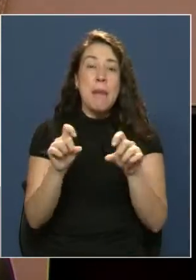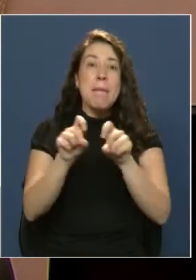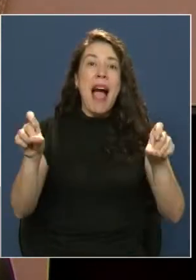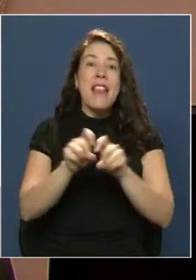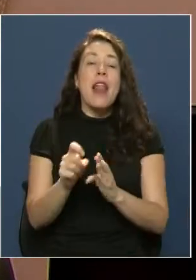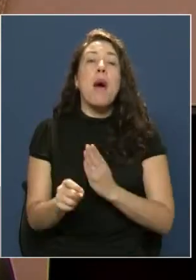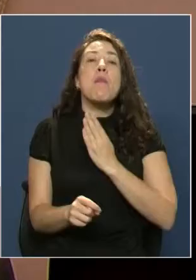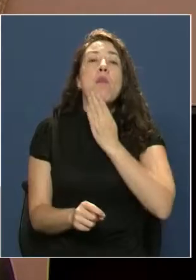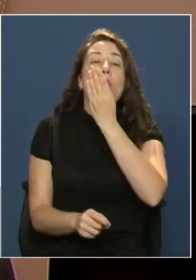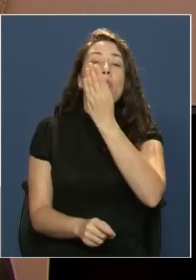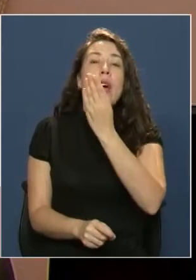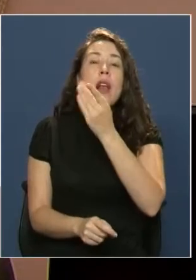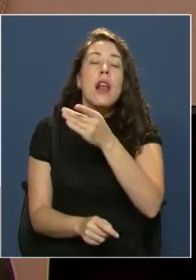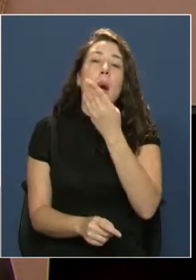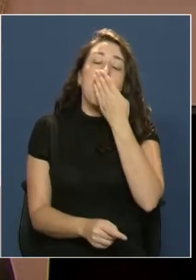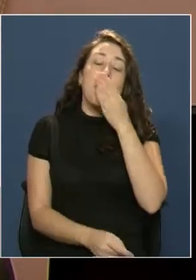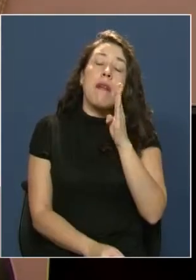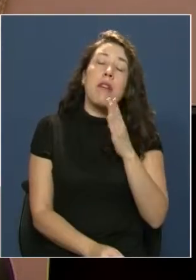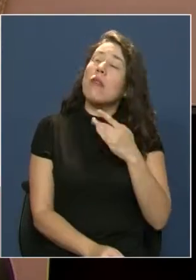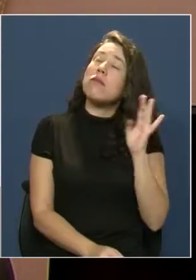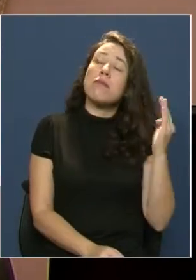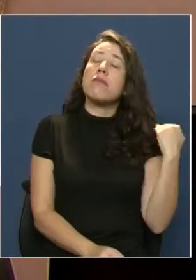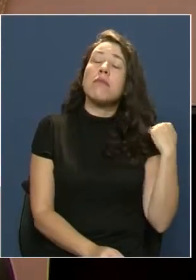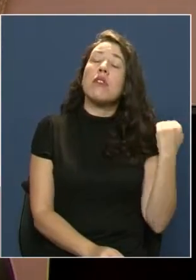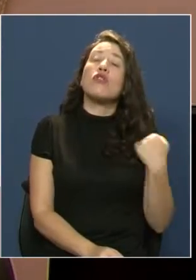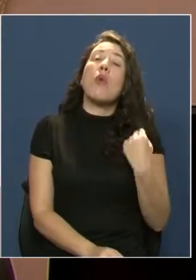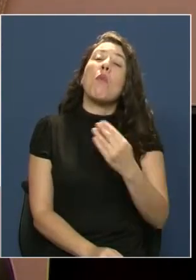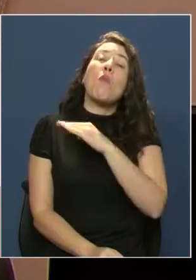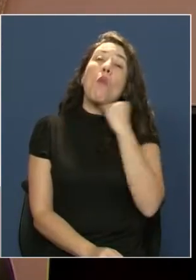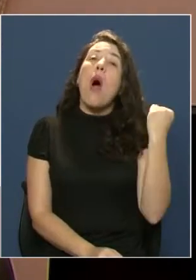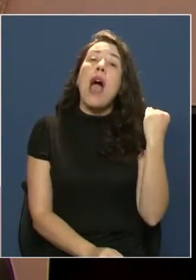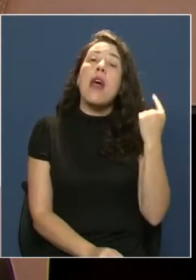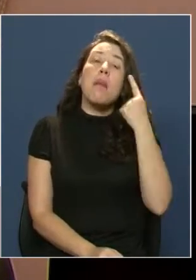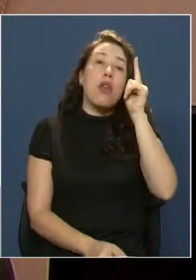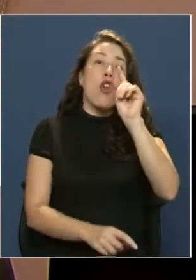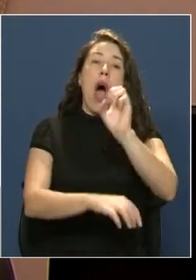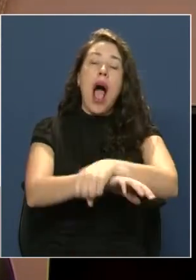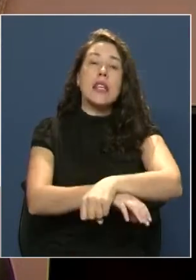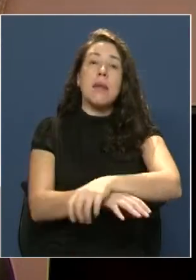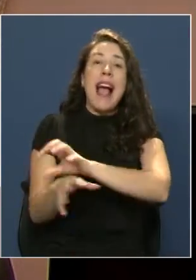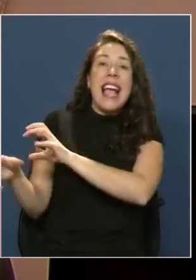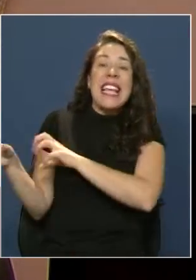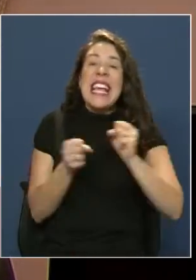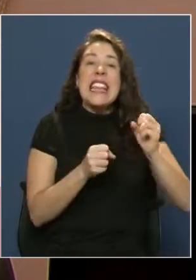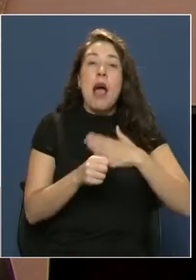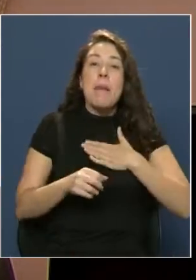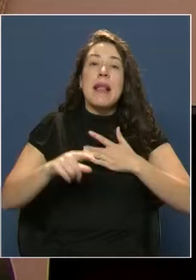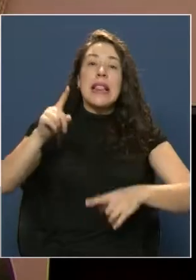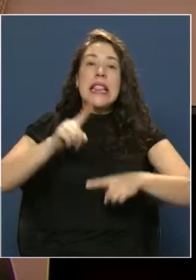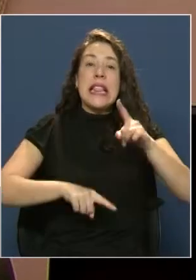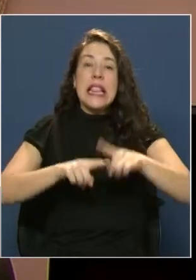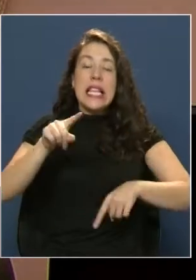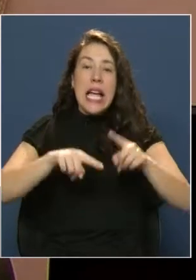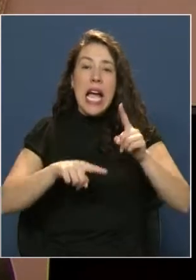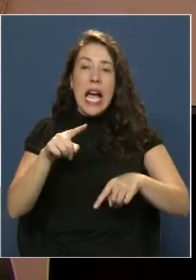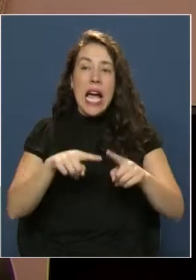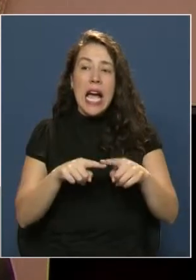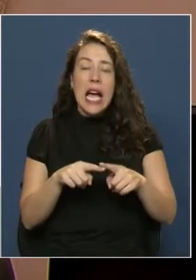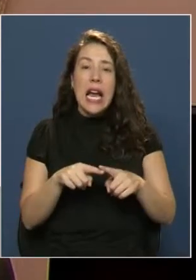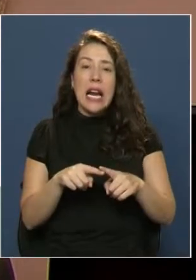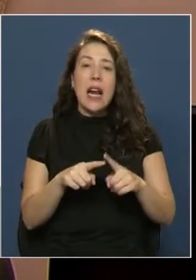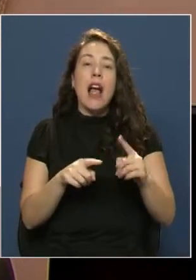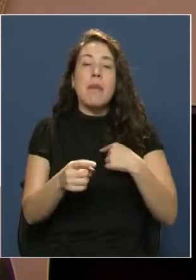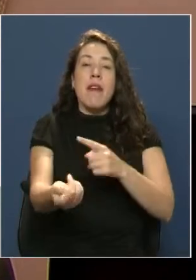Arenas, prefirieron morir antes que aceptar el despojo de sus tierras y de